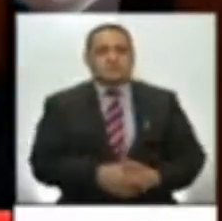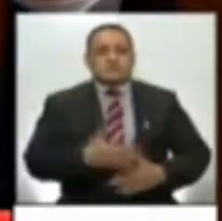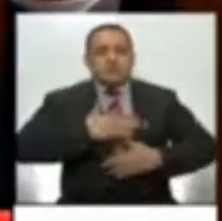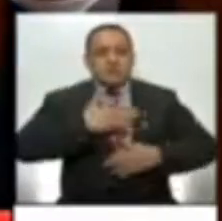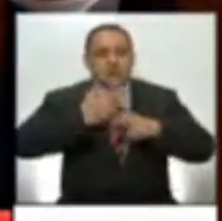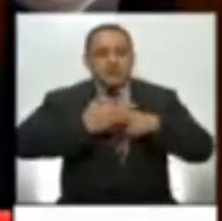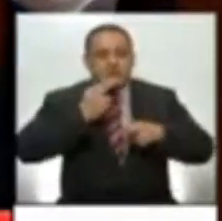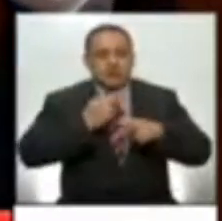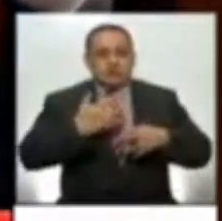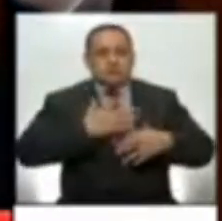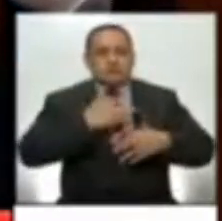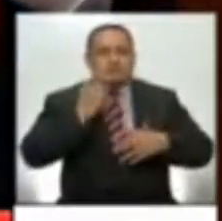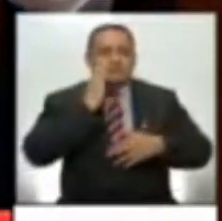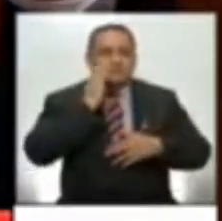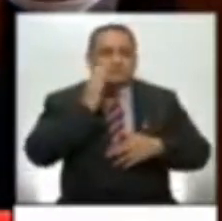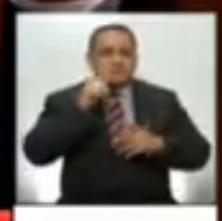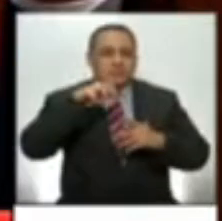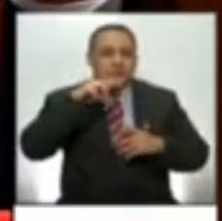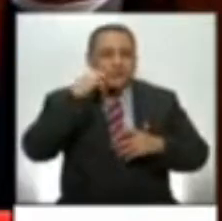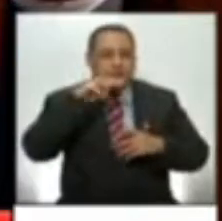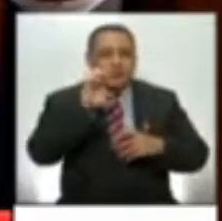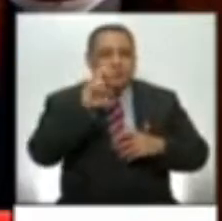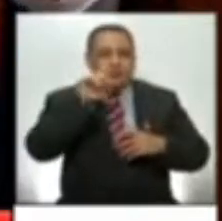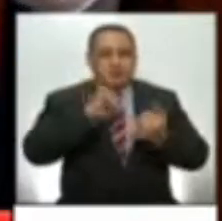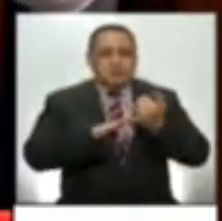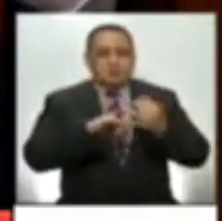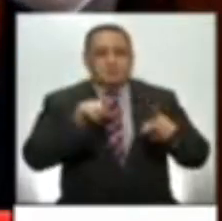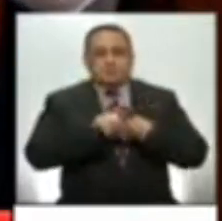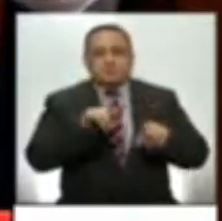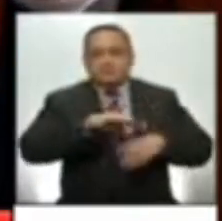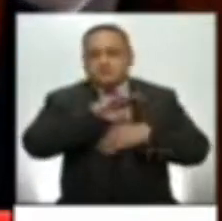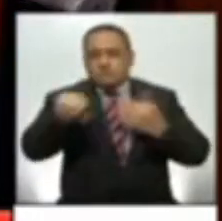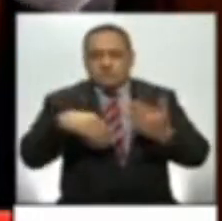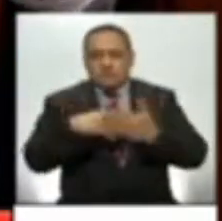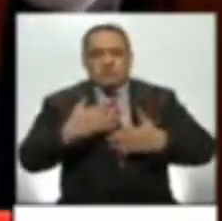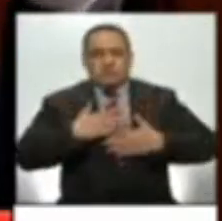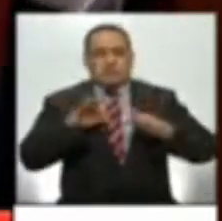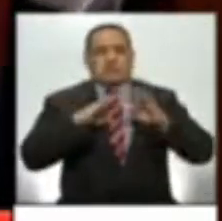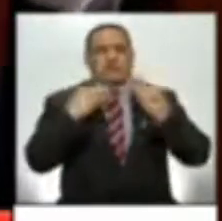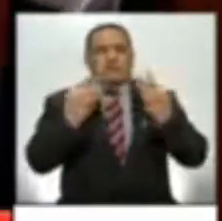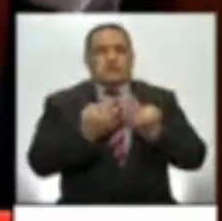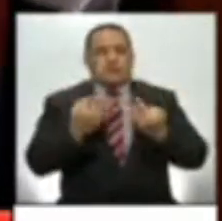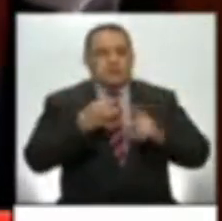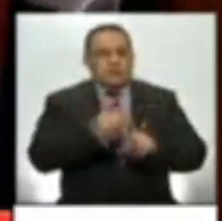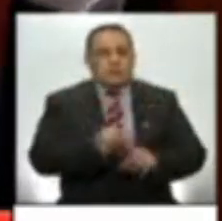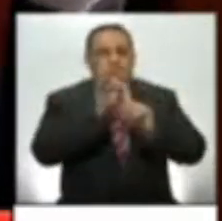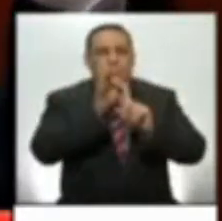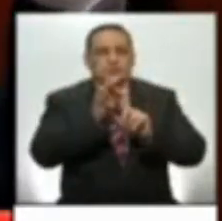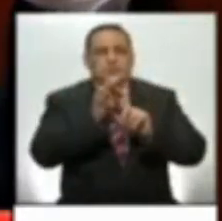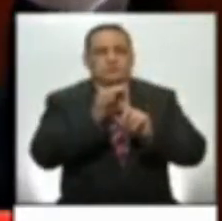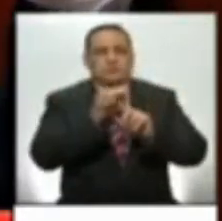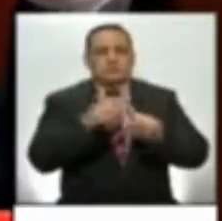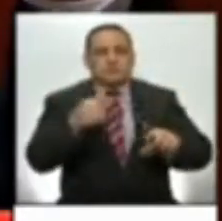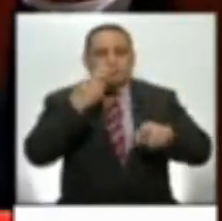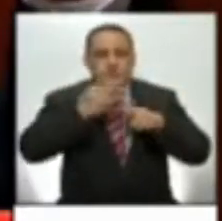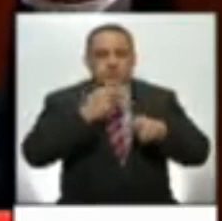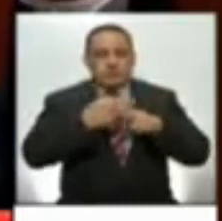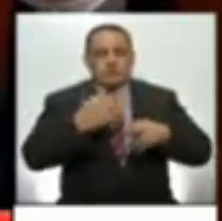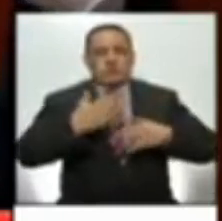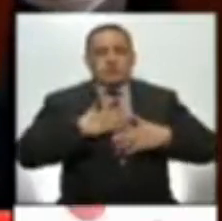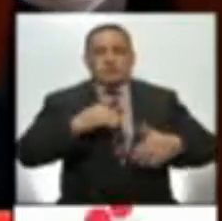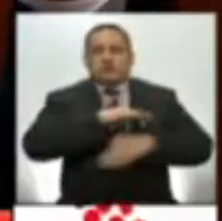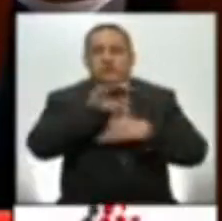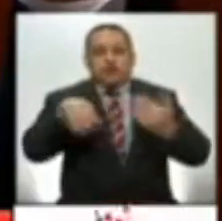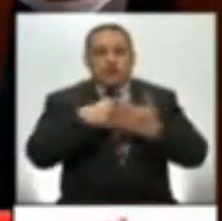nombre de mi querida madre Nieves Ticona Ramos, de toda mi familia y de manera muy especial, en nombre de todo